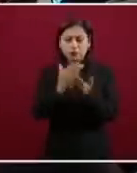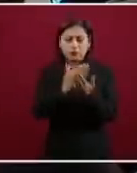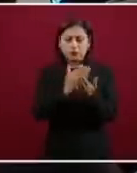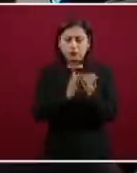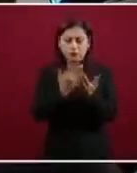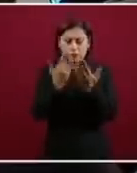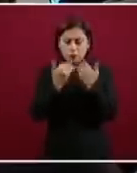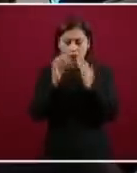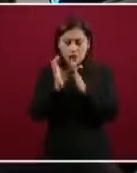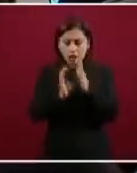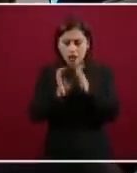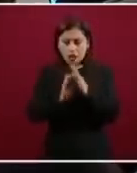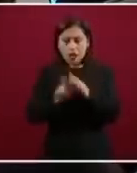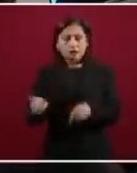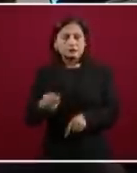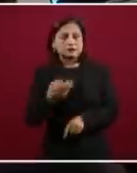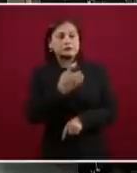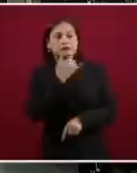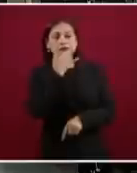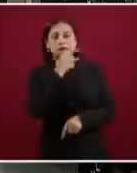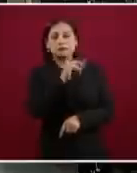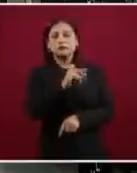Bueno, pero lo vamos a incluir